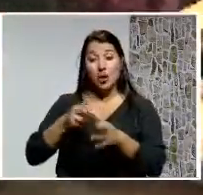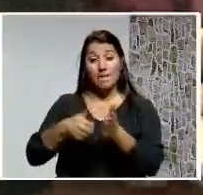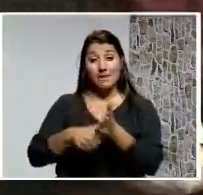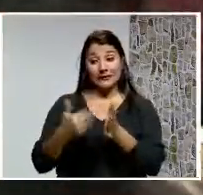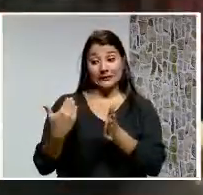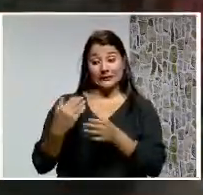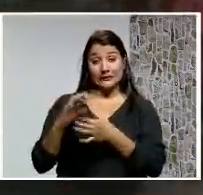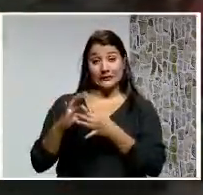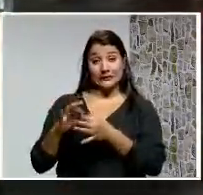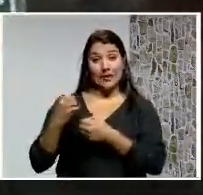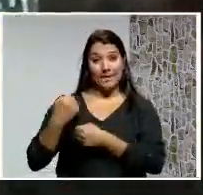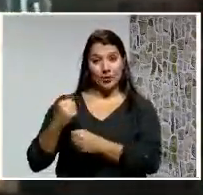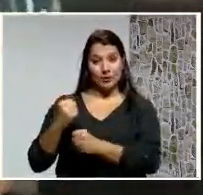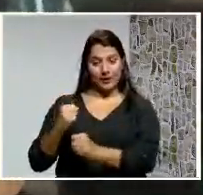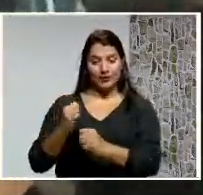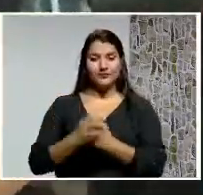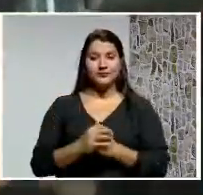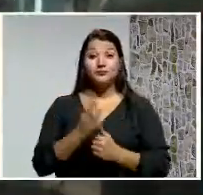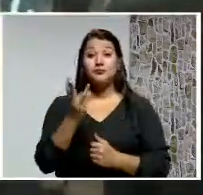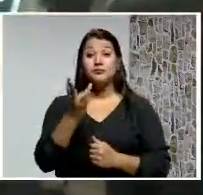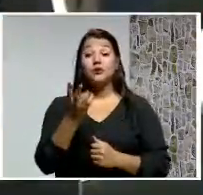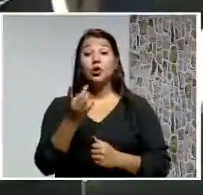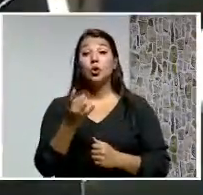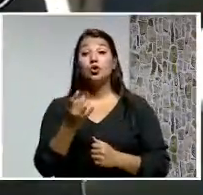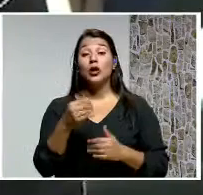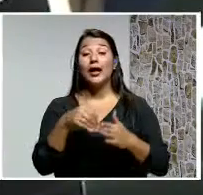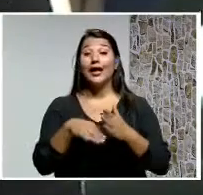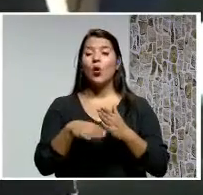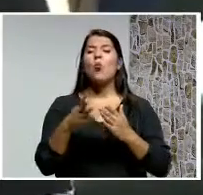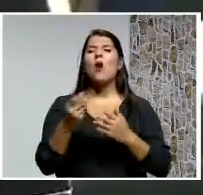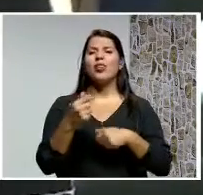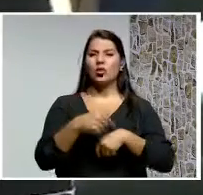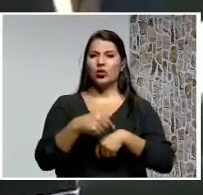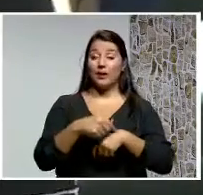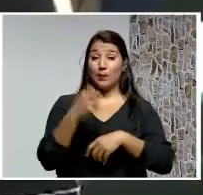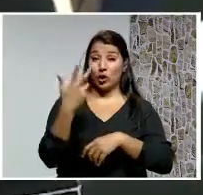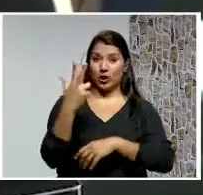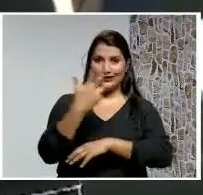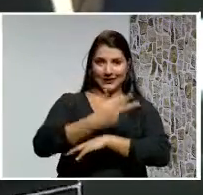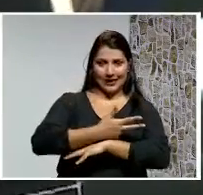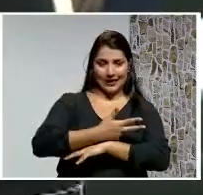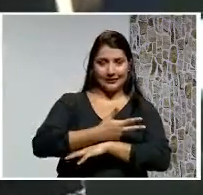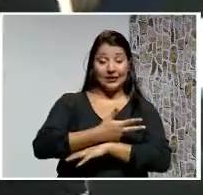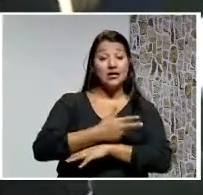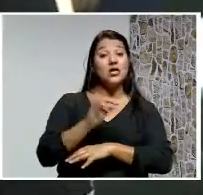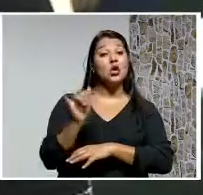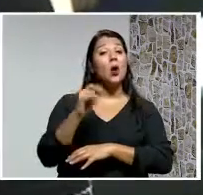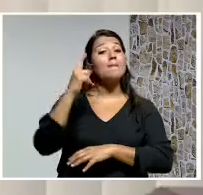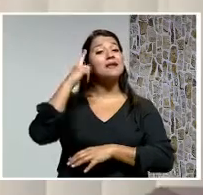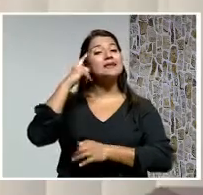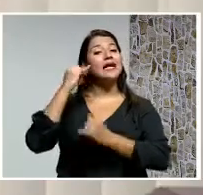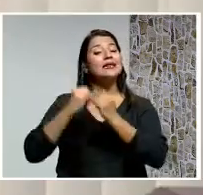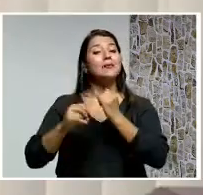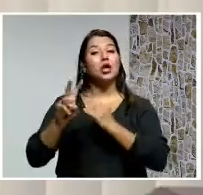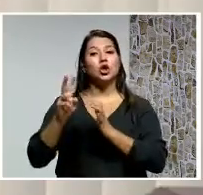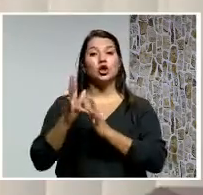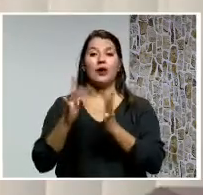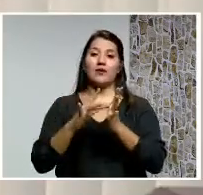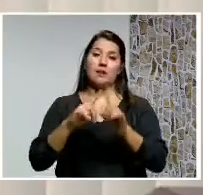de gobiernos municipales. El conteo se realizó en 13 días, aunque el plazo final estaba para el 2 de abril.